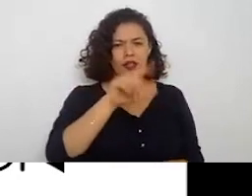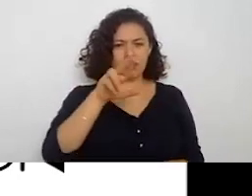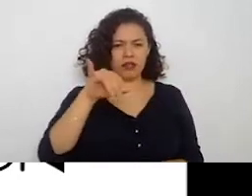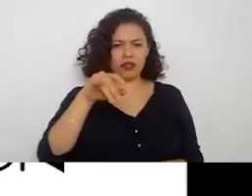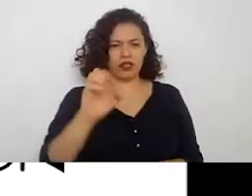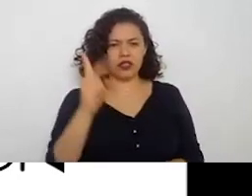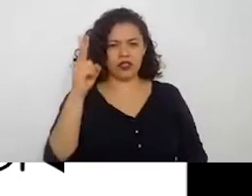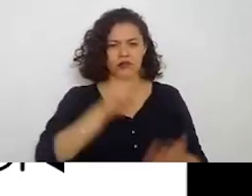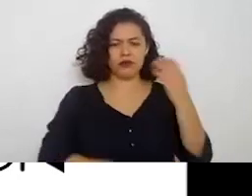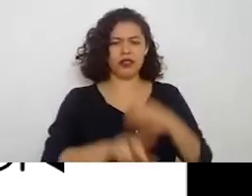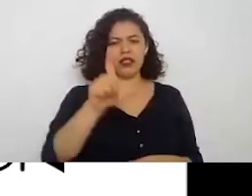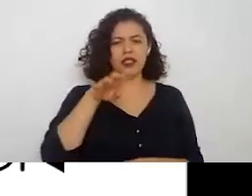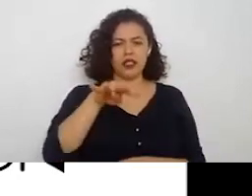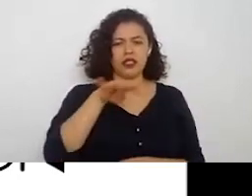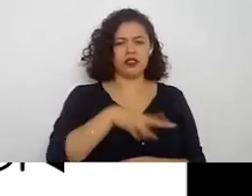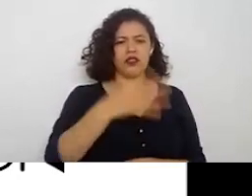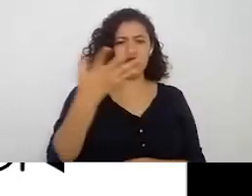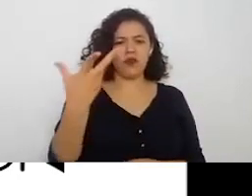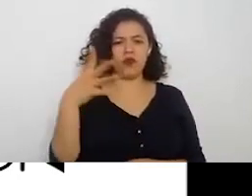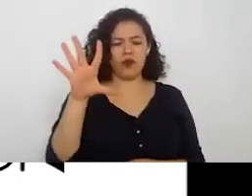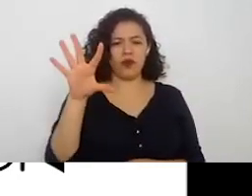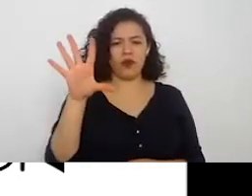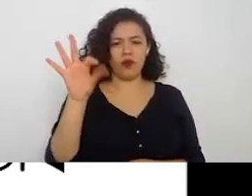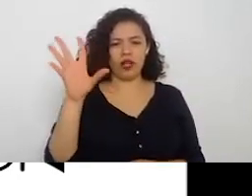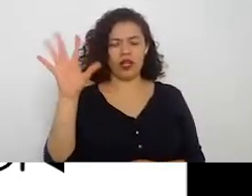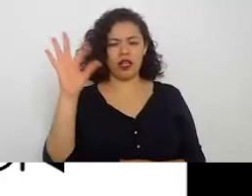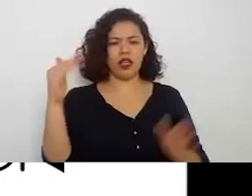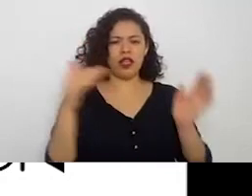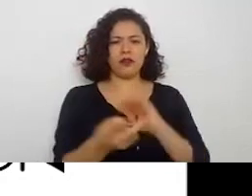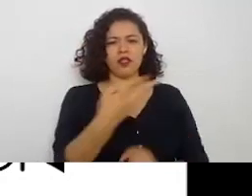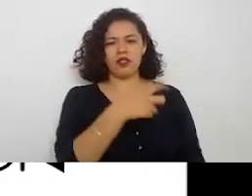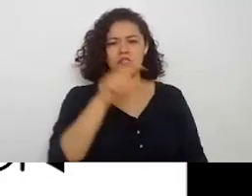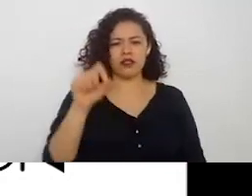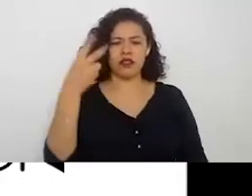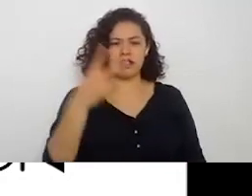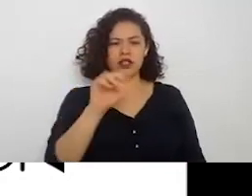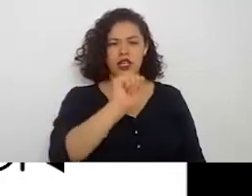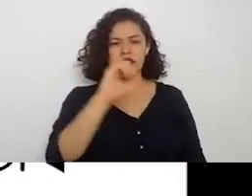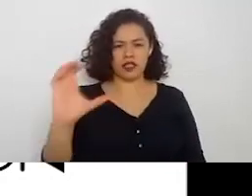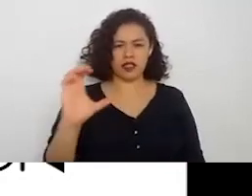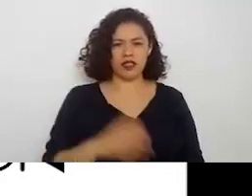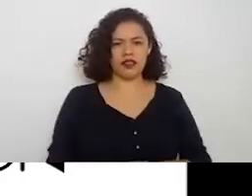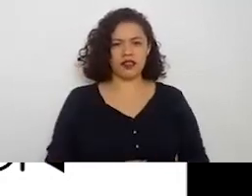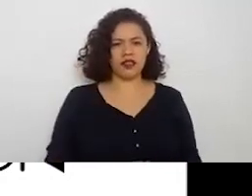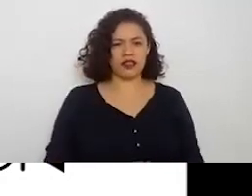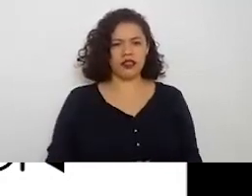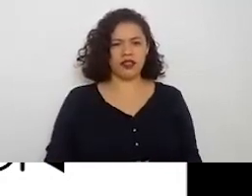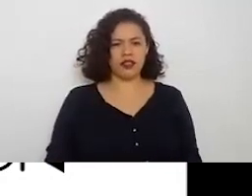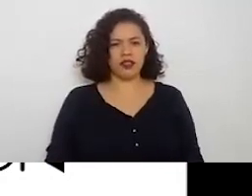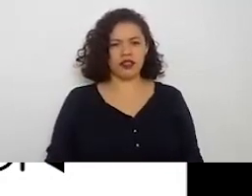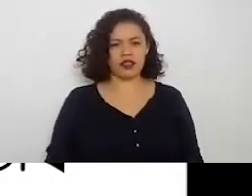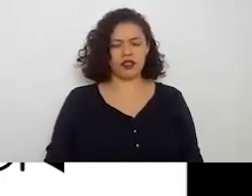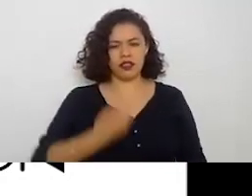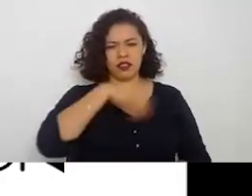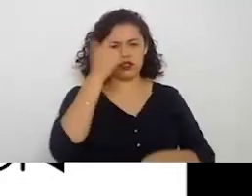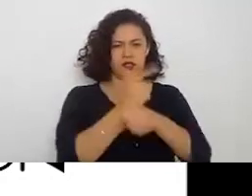con 40.222 organizaciones AC, asociaciones civiles, ¿verdad? Y nos va identificando